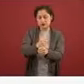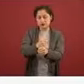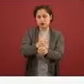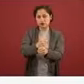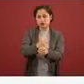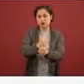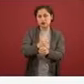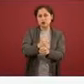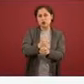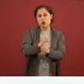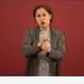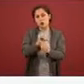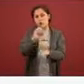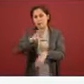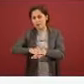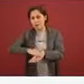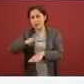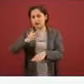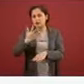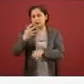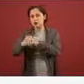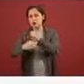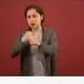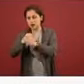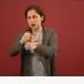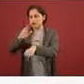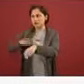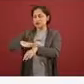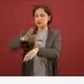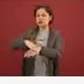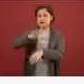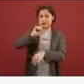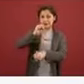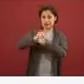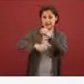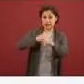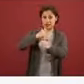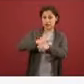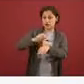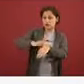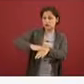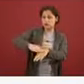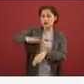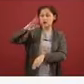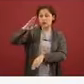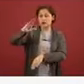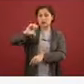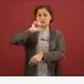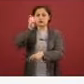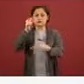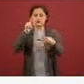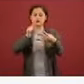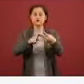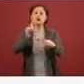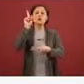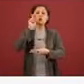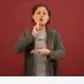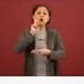5 años de edad a partir de los 60. Segundo, mujeres embarazadas,